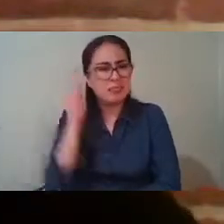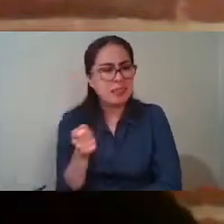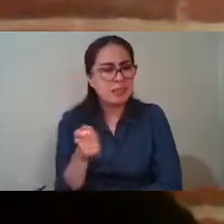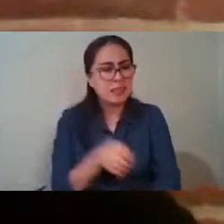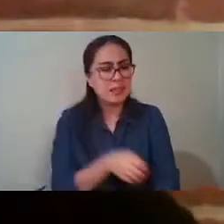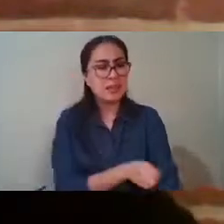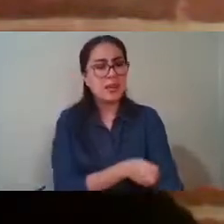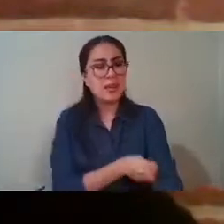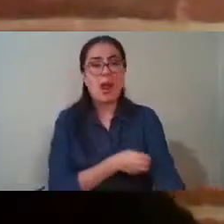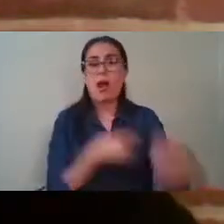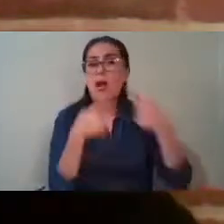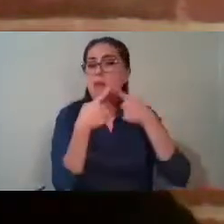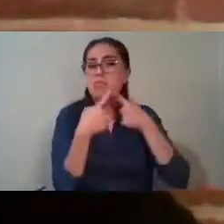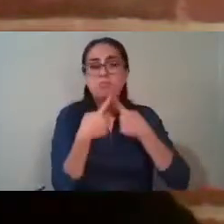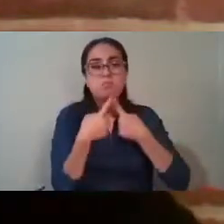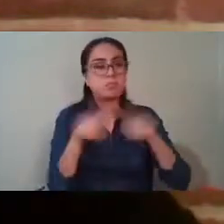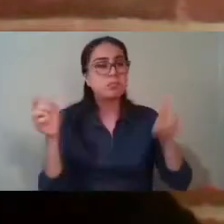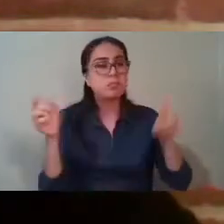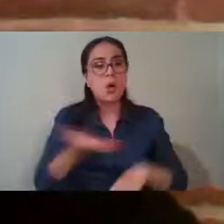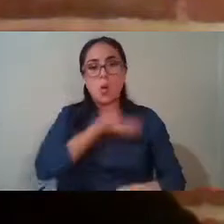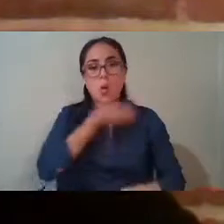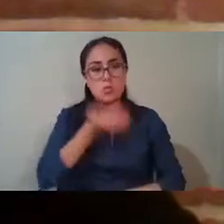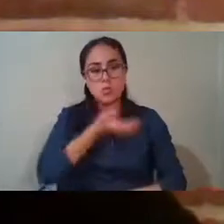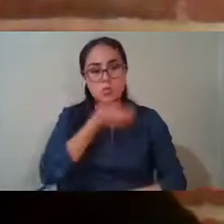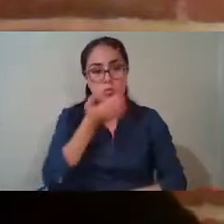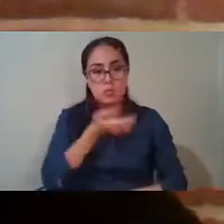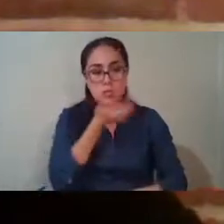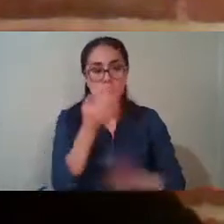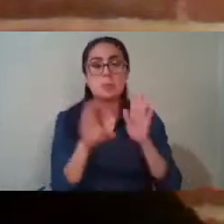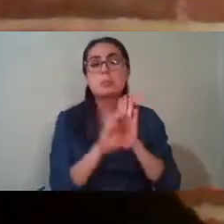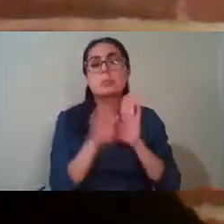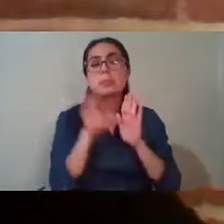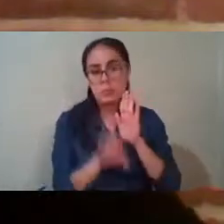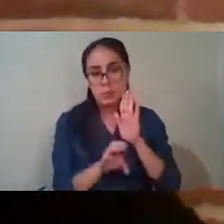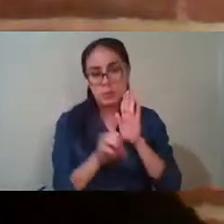hacen algo diferente. Los exégetas